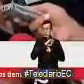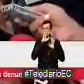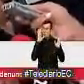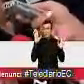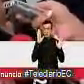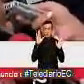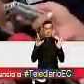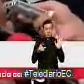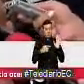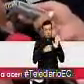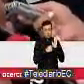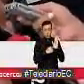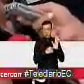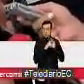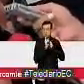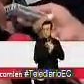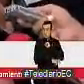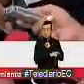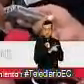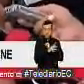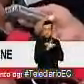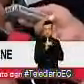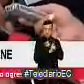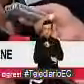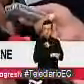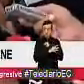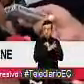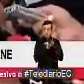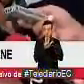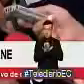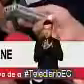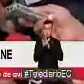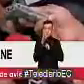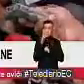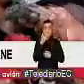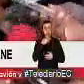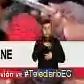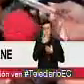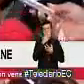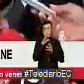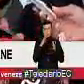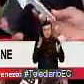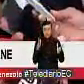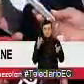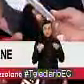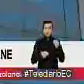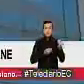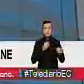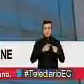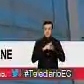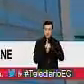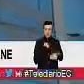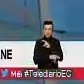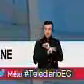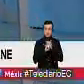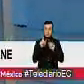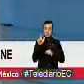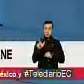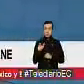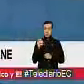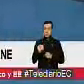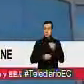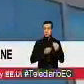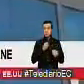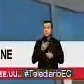está tipificada la sanción para el tipo de queja. No se puede sancionar. La proponente de la queja